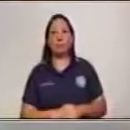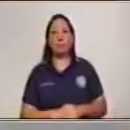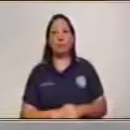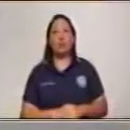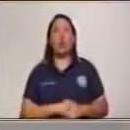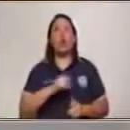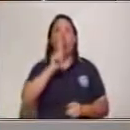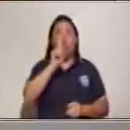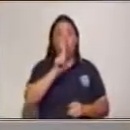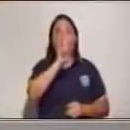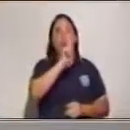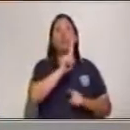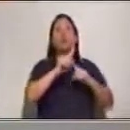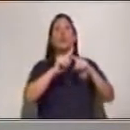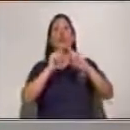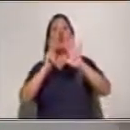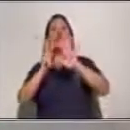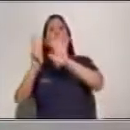números 1,